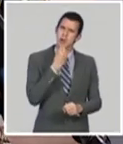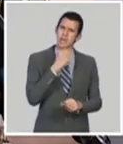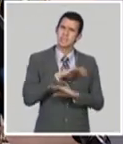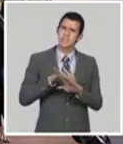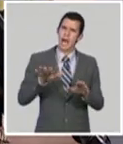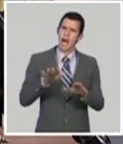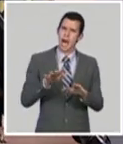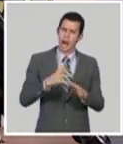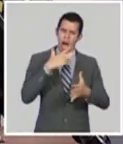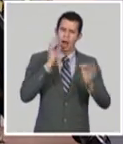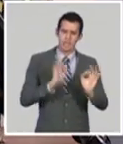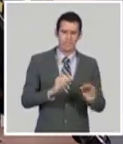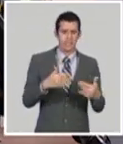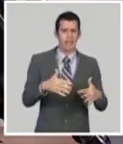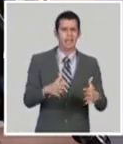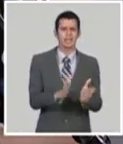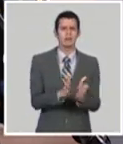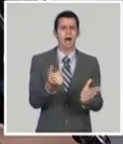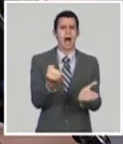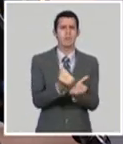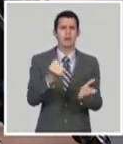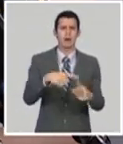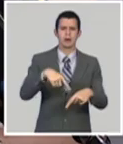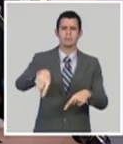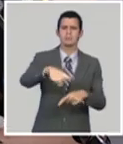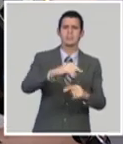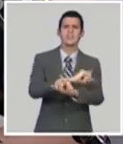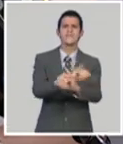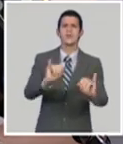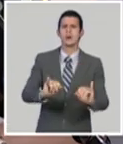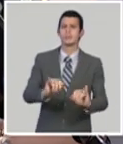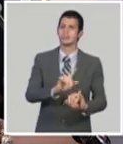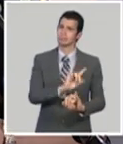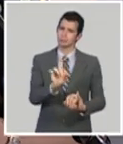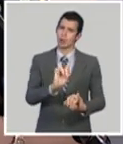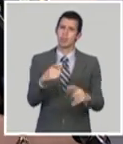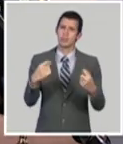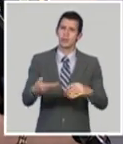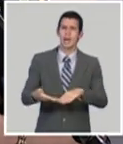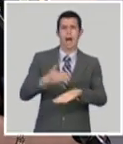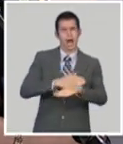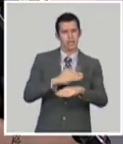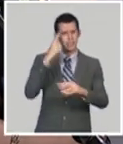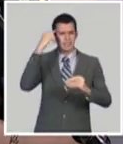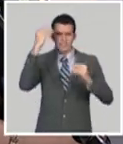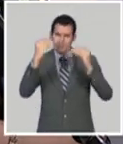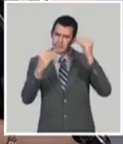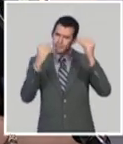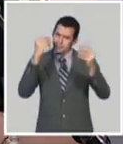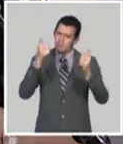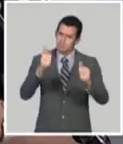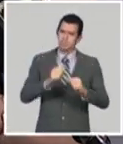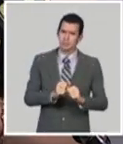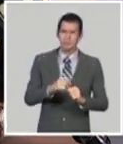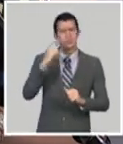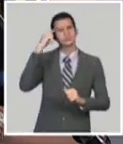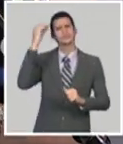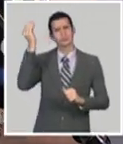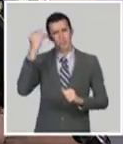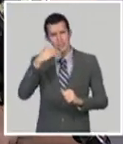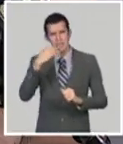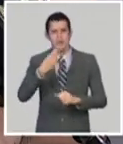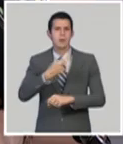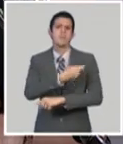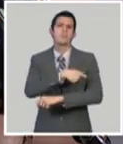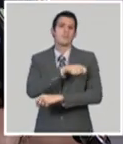como conoce ha sido uno de los criterios que la población más más más ha dado nosotros en meses